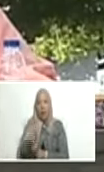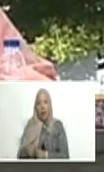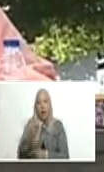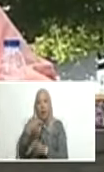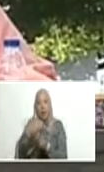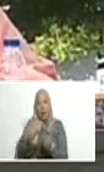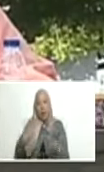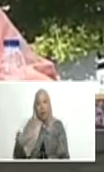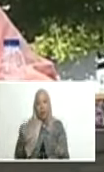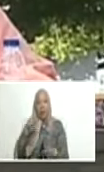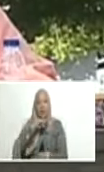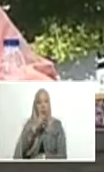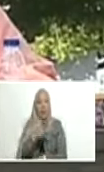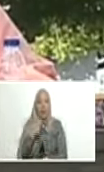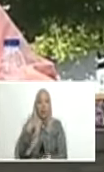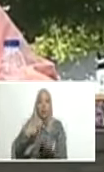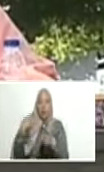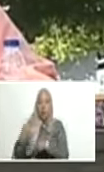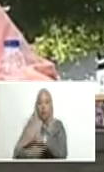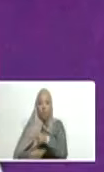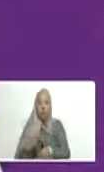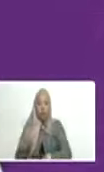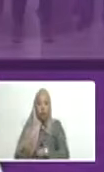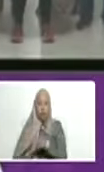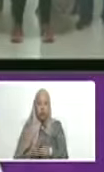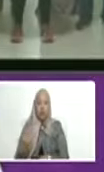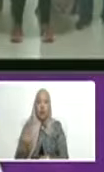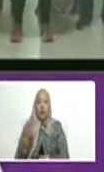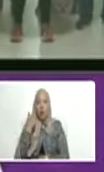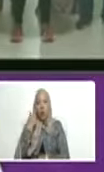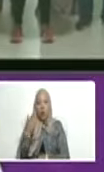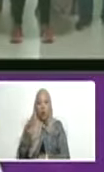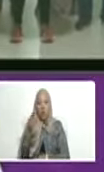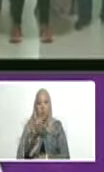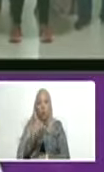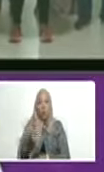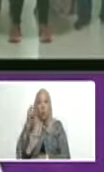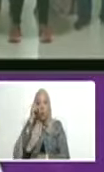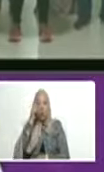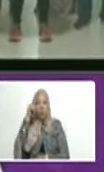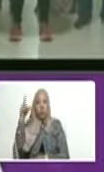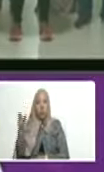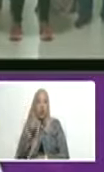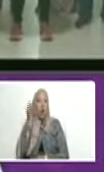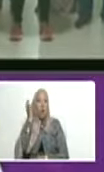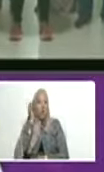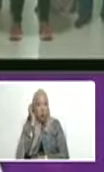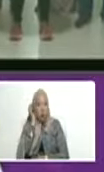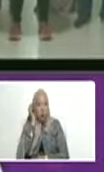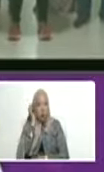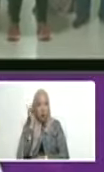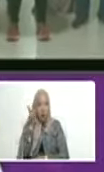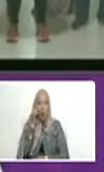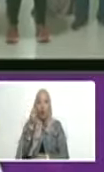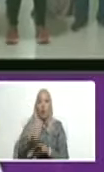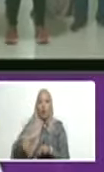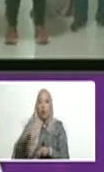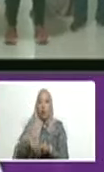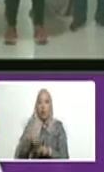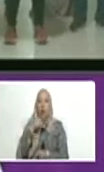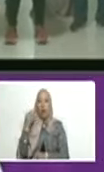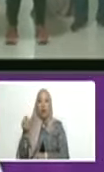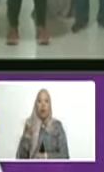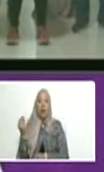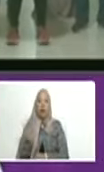tierra del fervor revolucionario. Le vi los ojos brillando a las mujeres, a los niños, a los